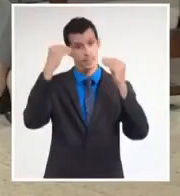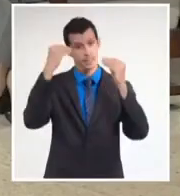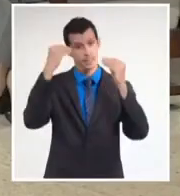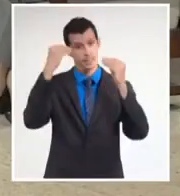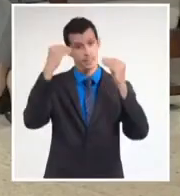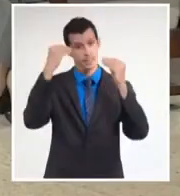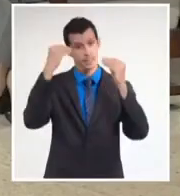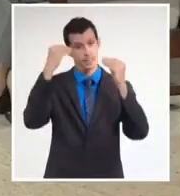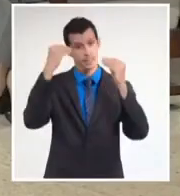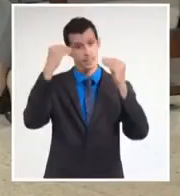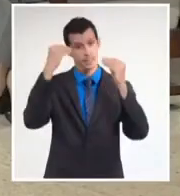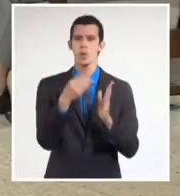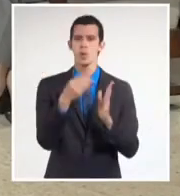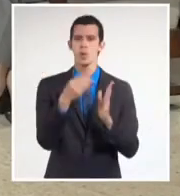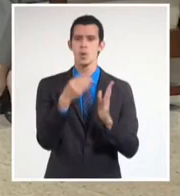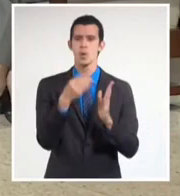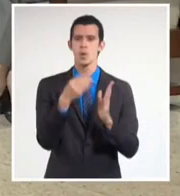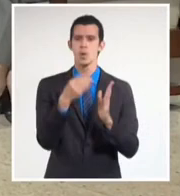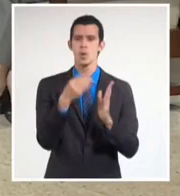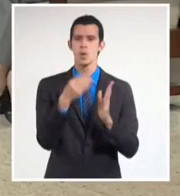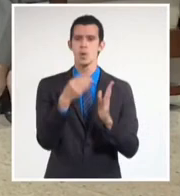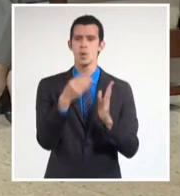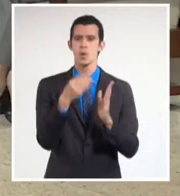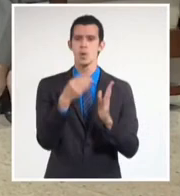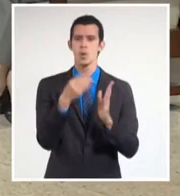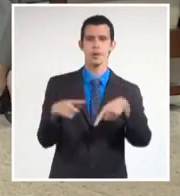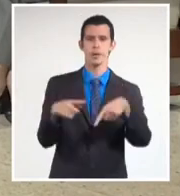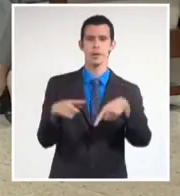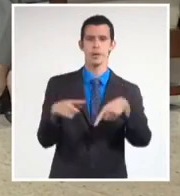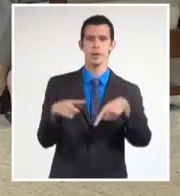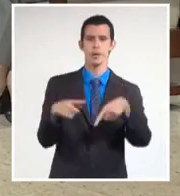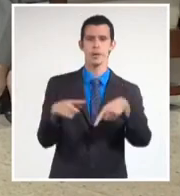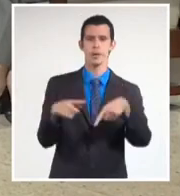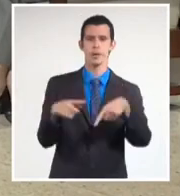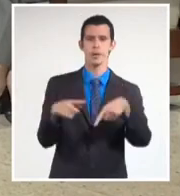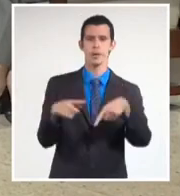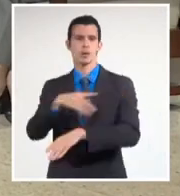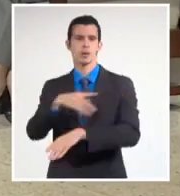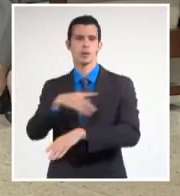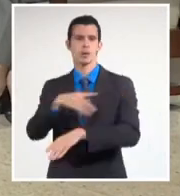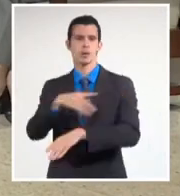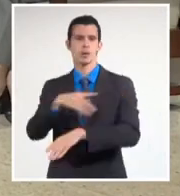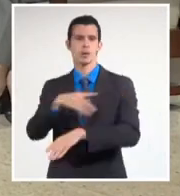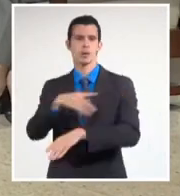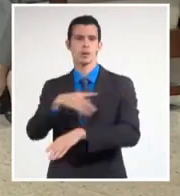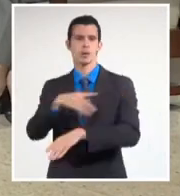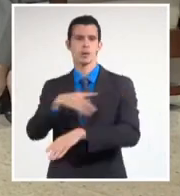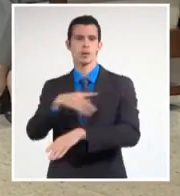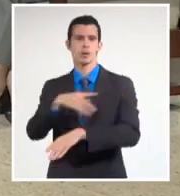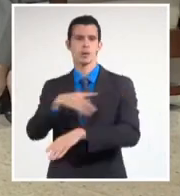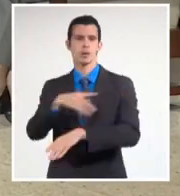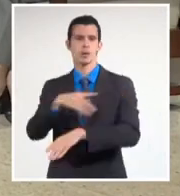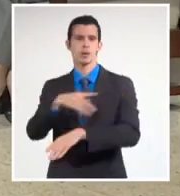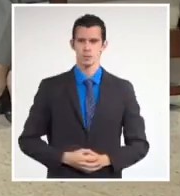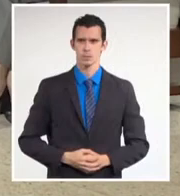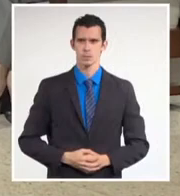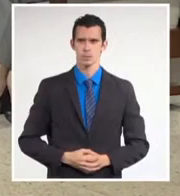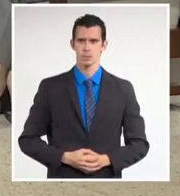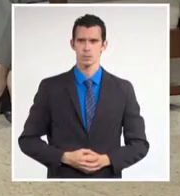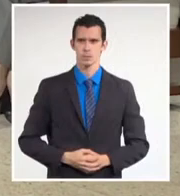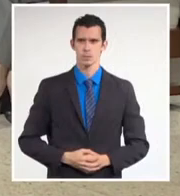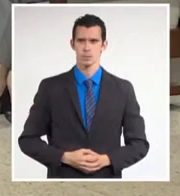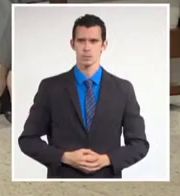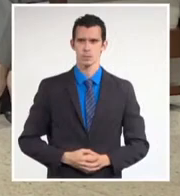puede ir por un lado y la vida por otro. Al partido nada humano ni cubano le puede ser ajeno. Así mismo, y el país, la dirección del país